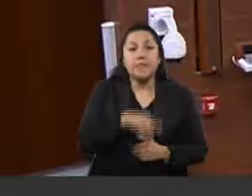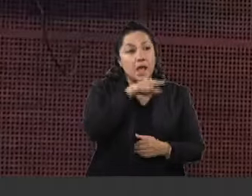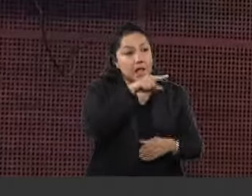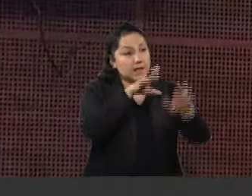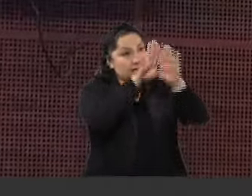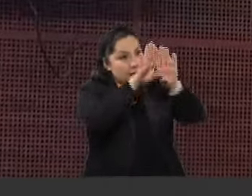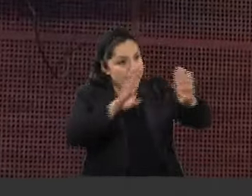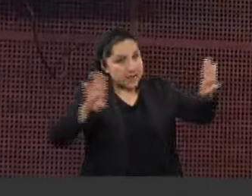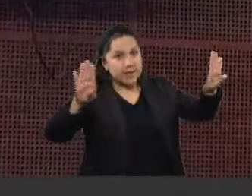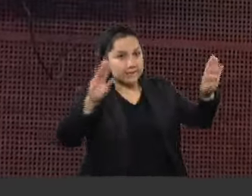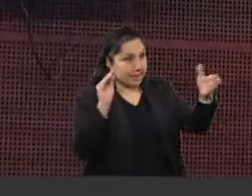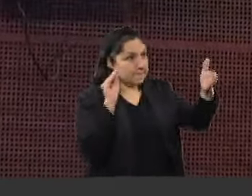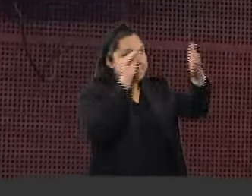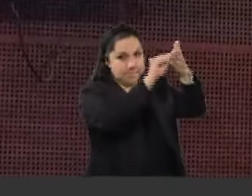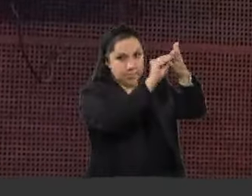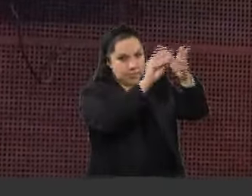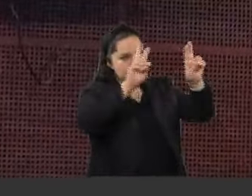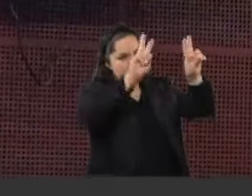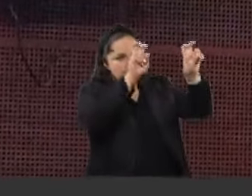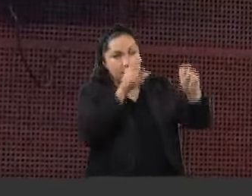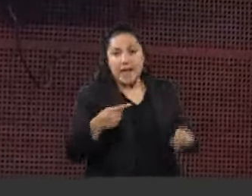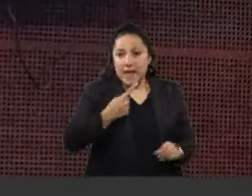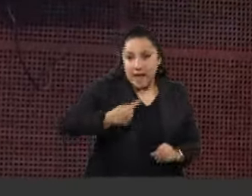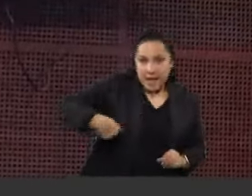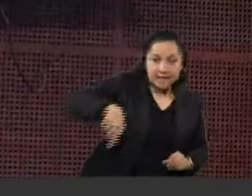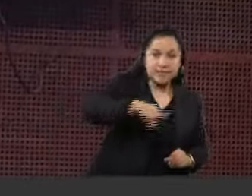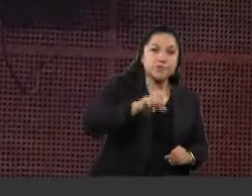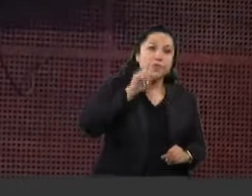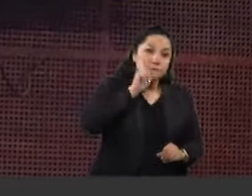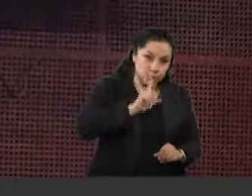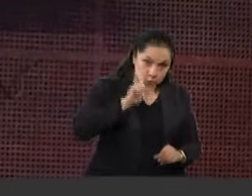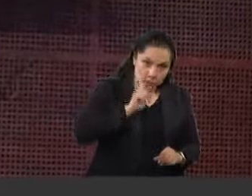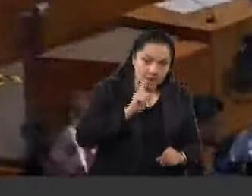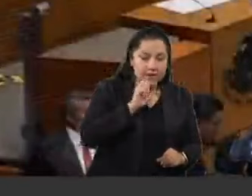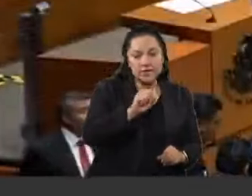leyenda a las sufragistas que nunca se rindieron ni abandonaron